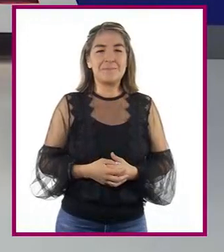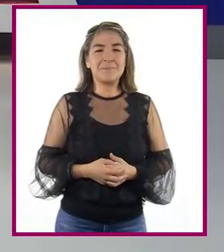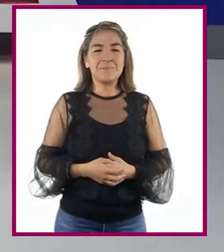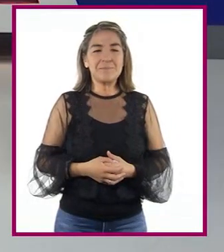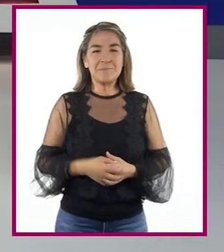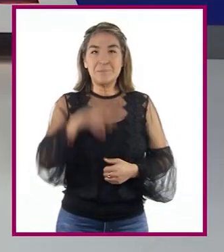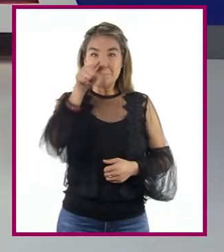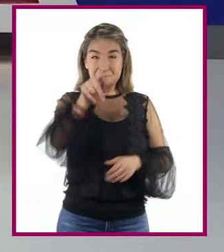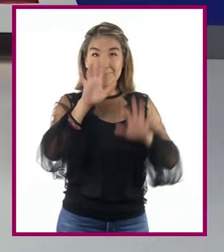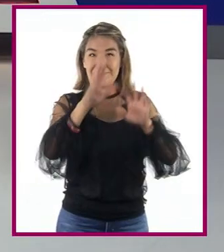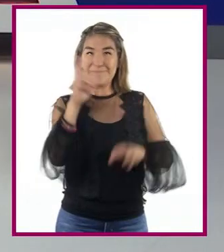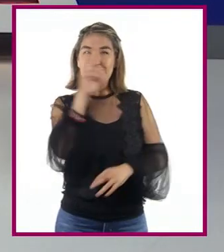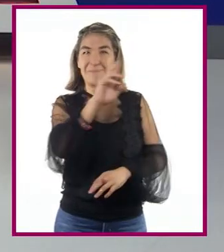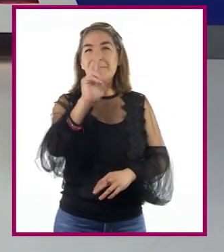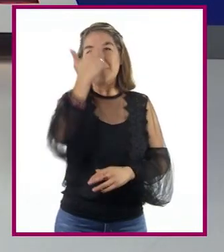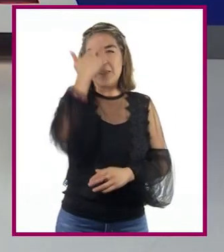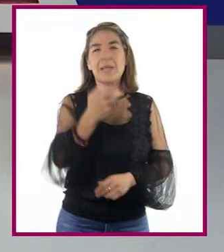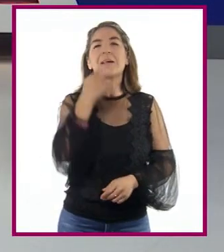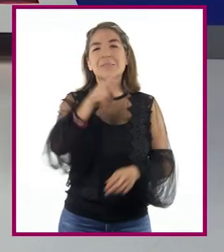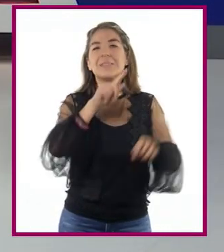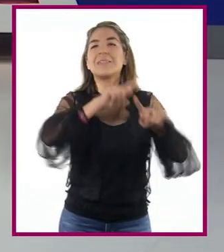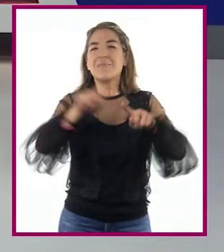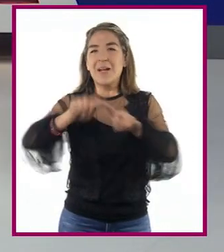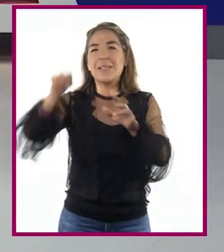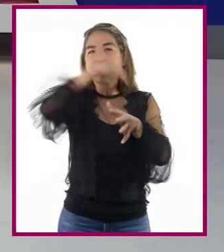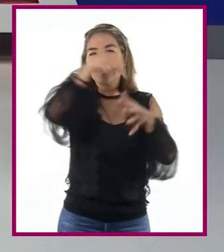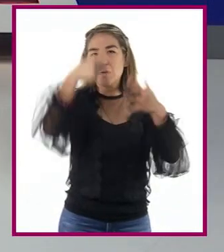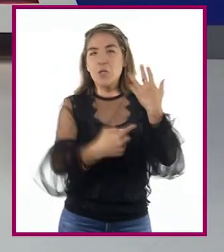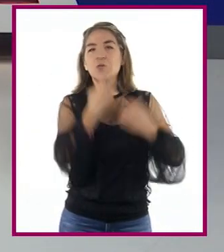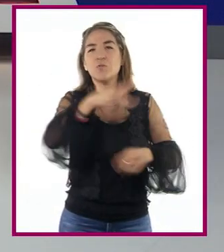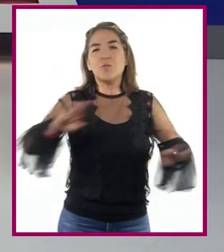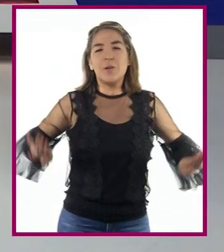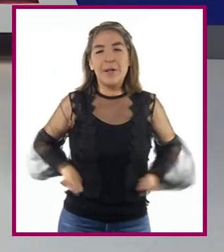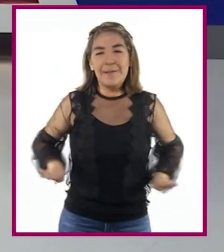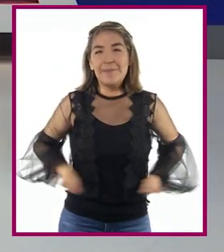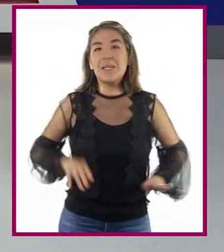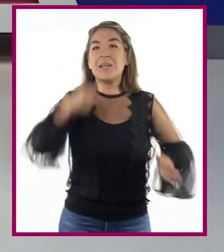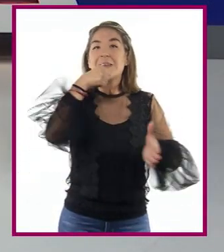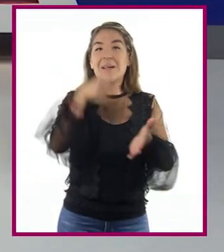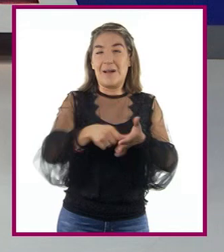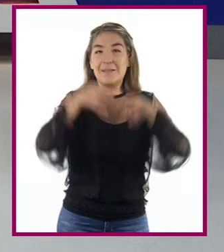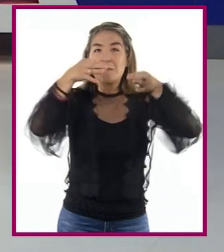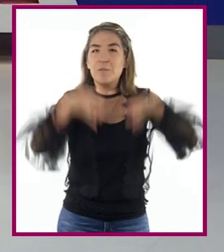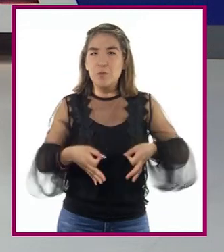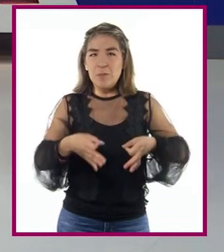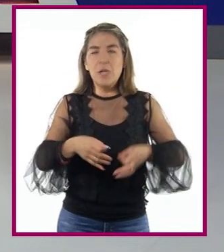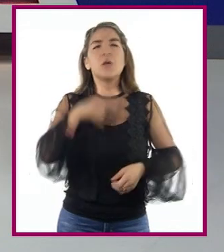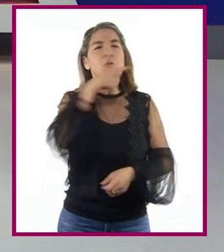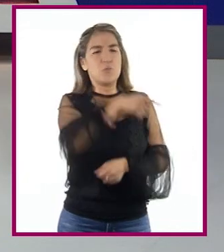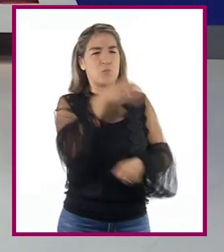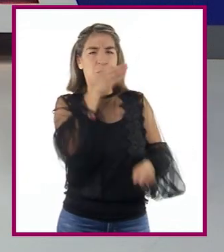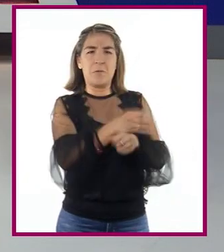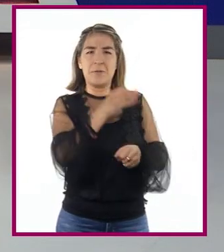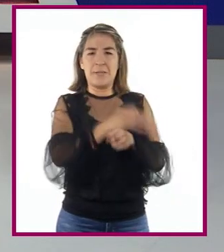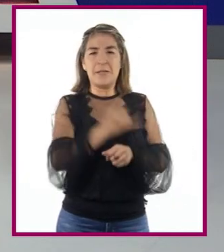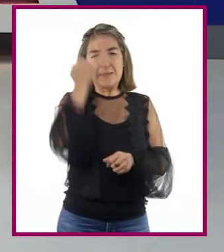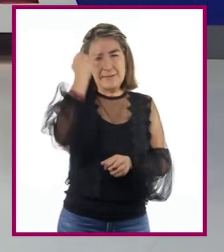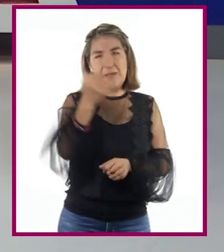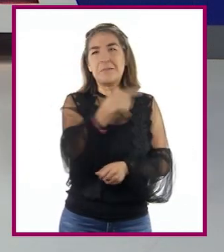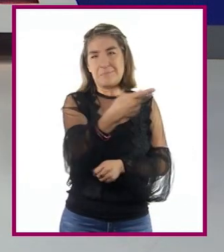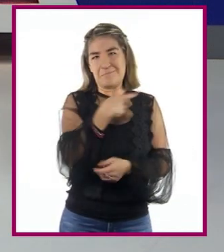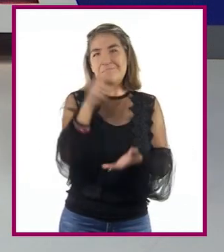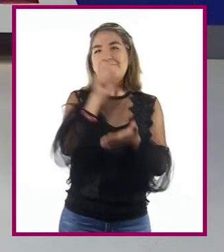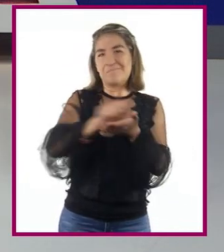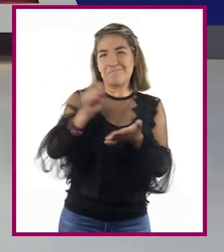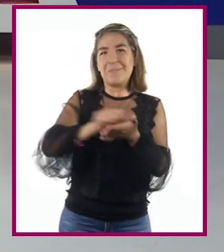Ya que recordamos algunos de los elementos y características de la carta formal, ¿qué te parece que escribamos